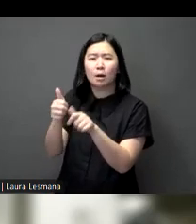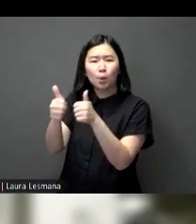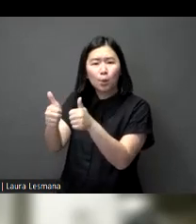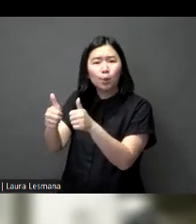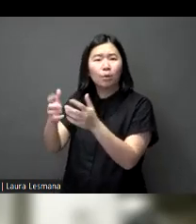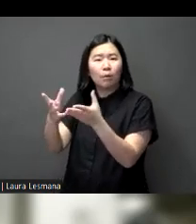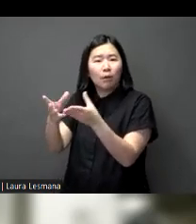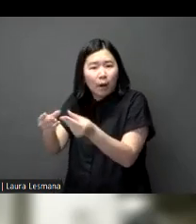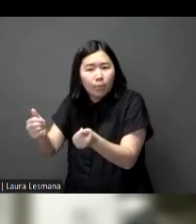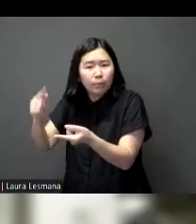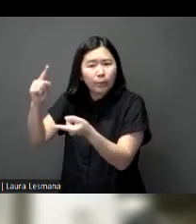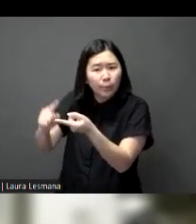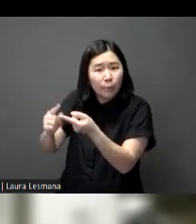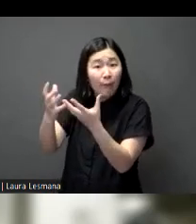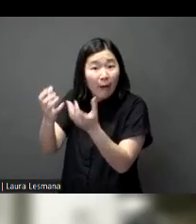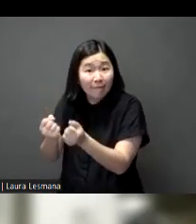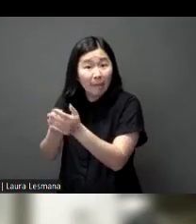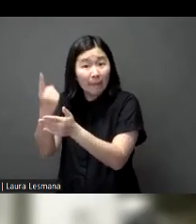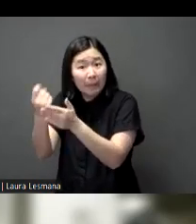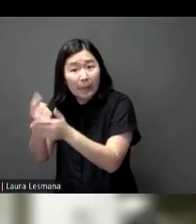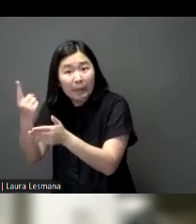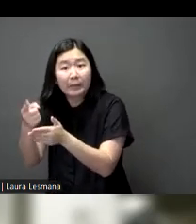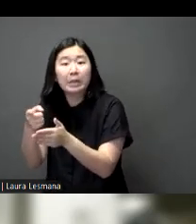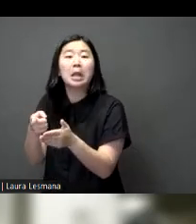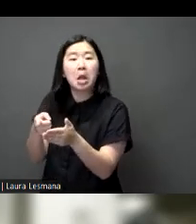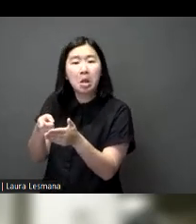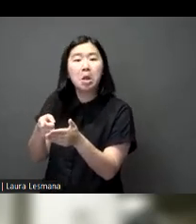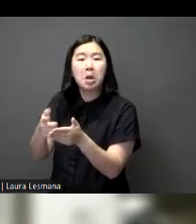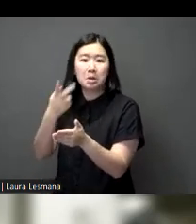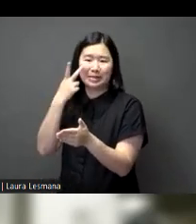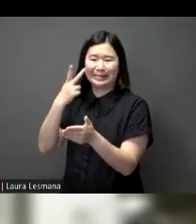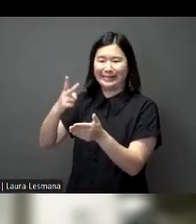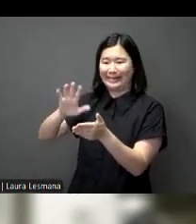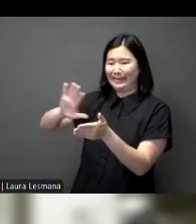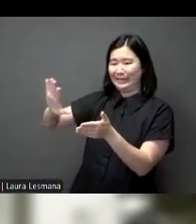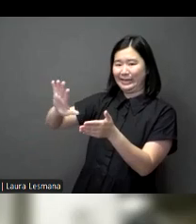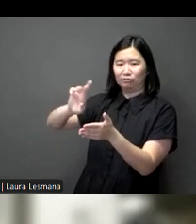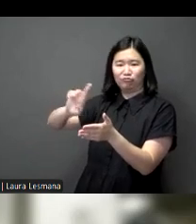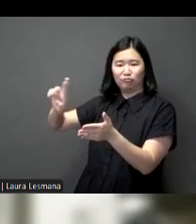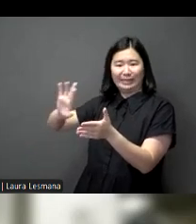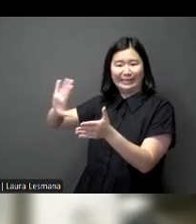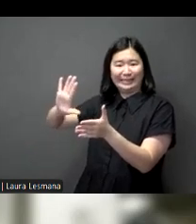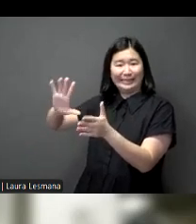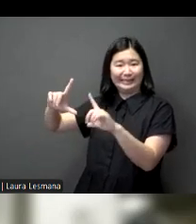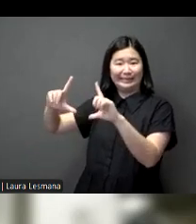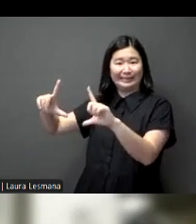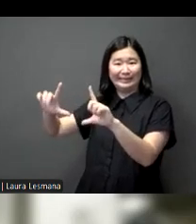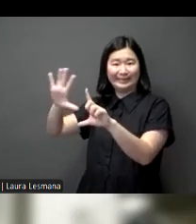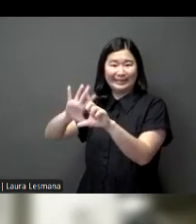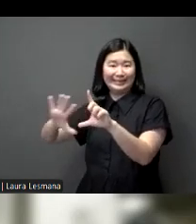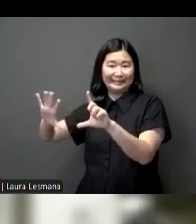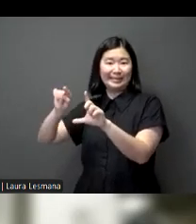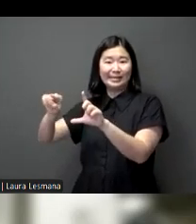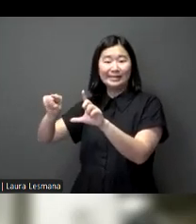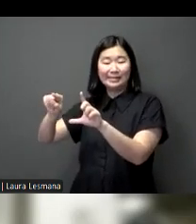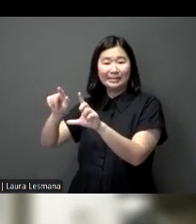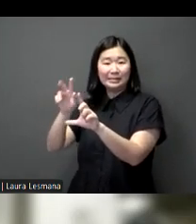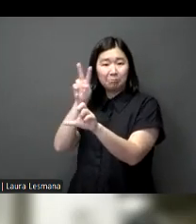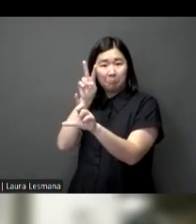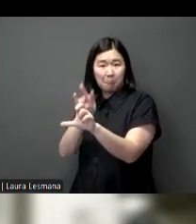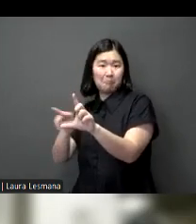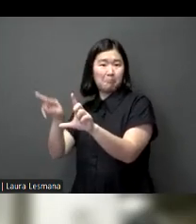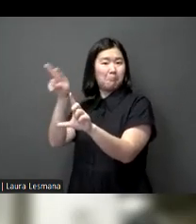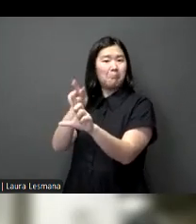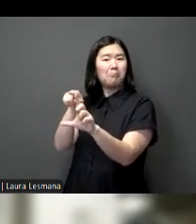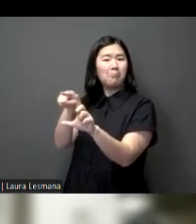desarrollen estas enfermedades. Esta es la razón por la que la doctora Saboya también nos mostraba en la estrategia de eliminación de enfermedades transmisibles, como el cáncer